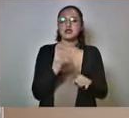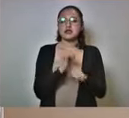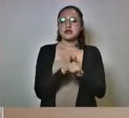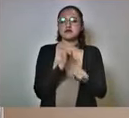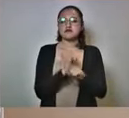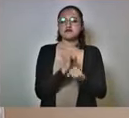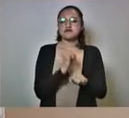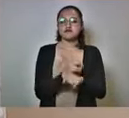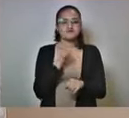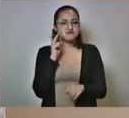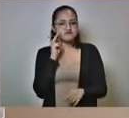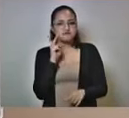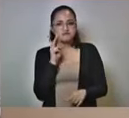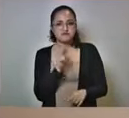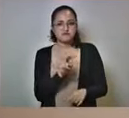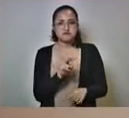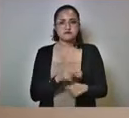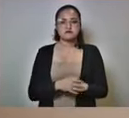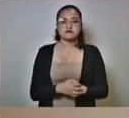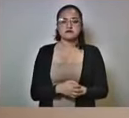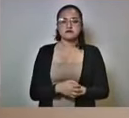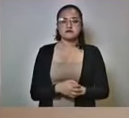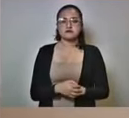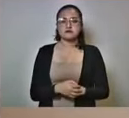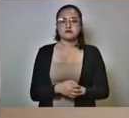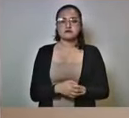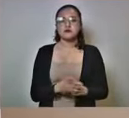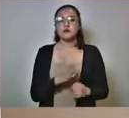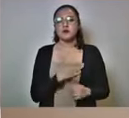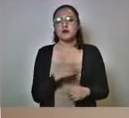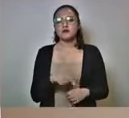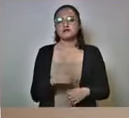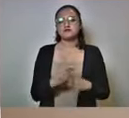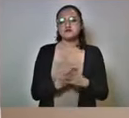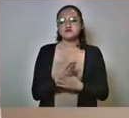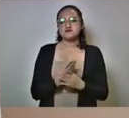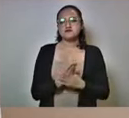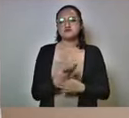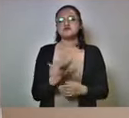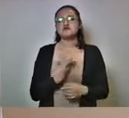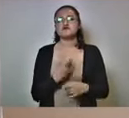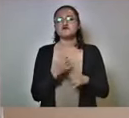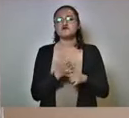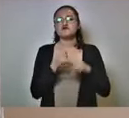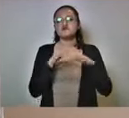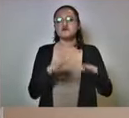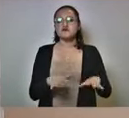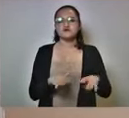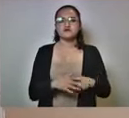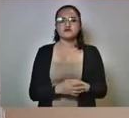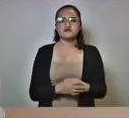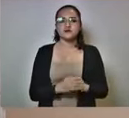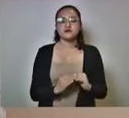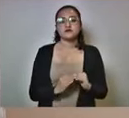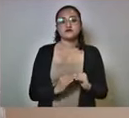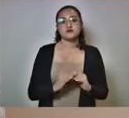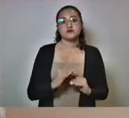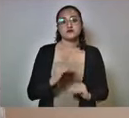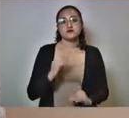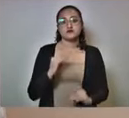por las redes. Bueno, pues esta es una mañana que tenemos que informar. Se nos subió la cresta.